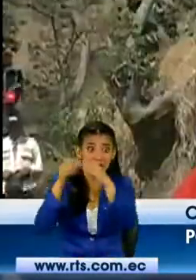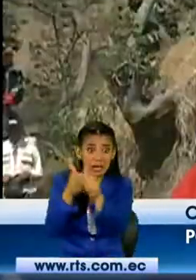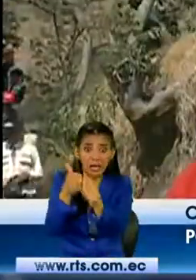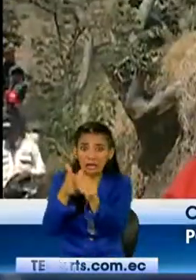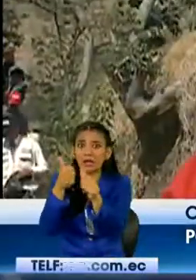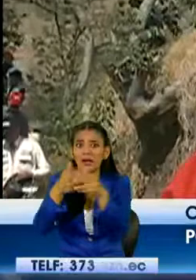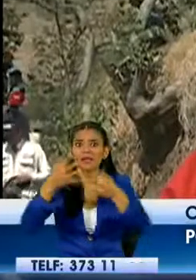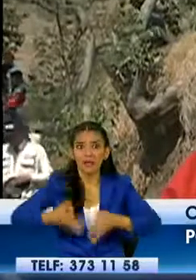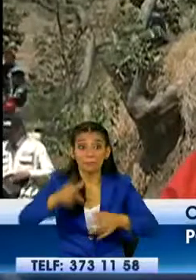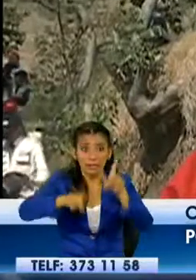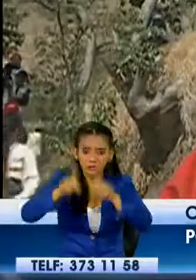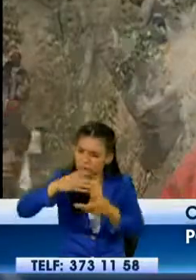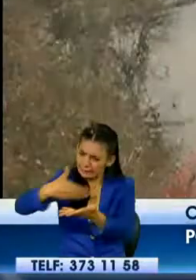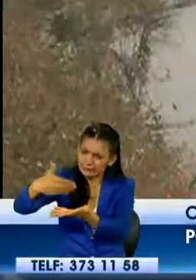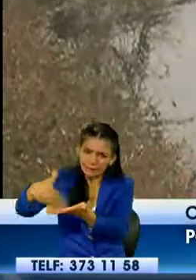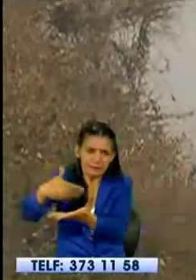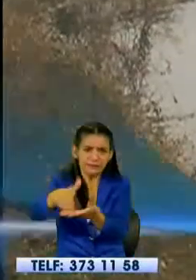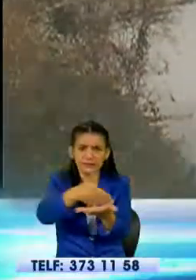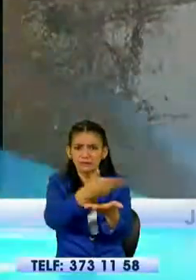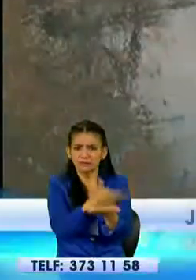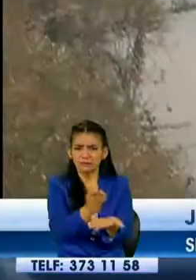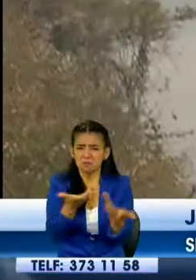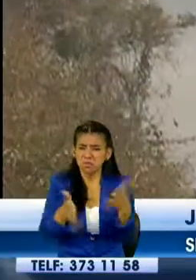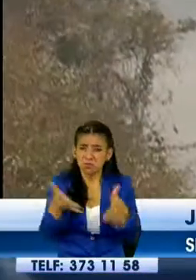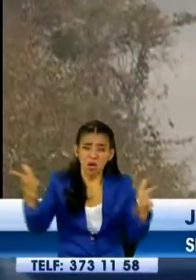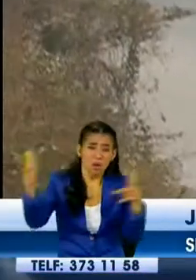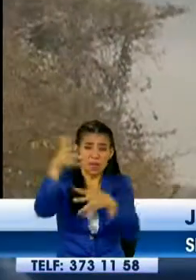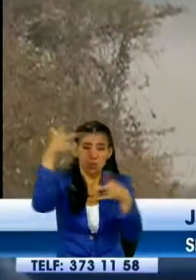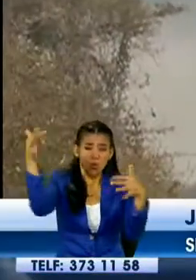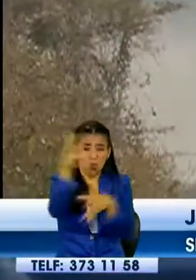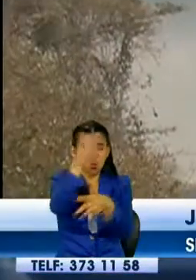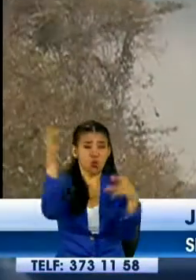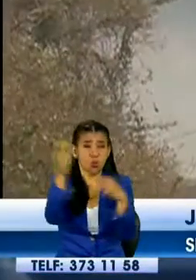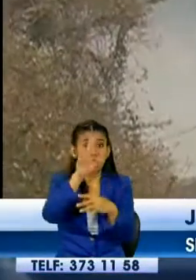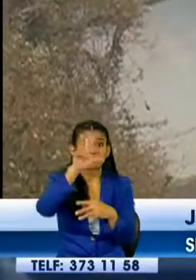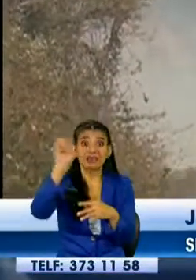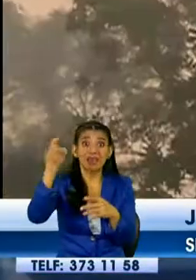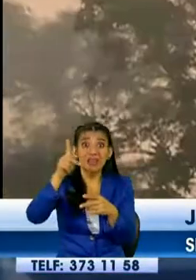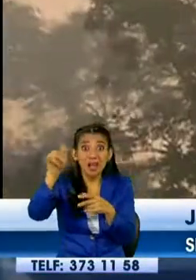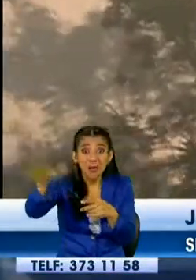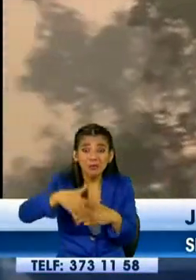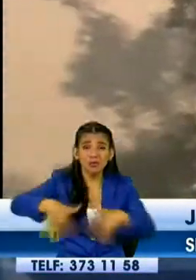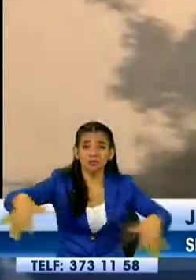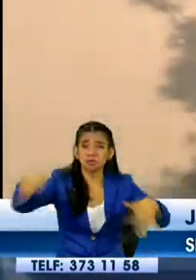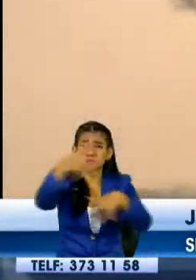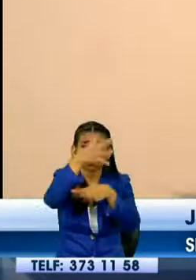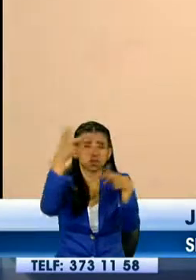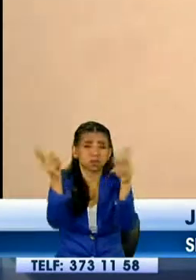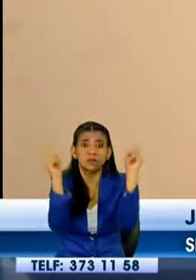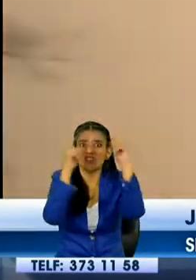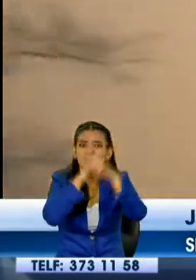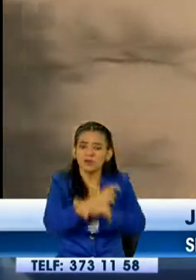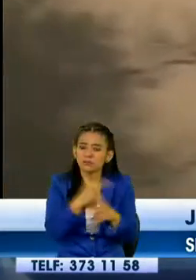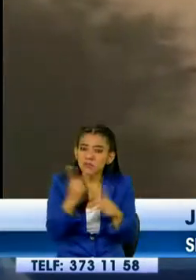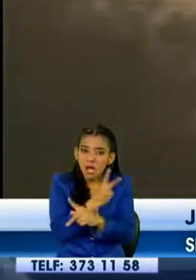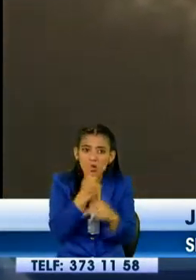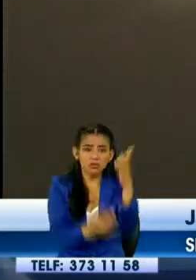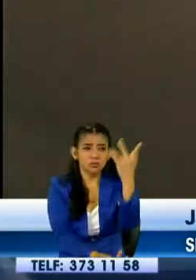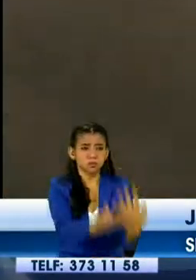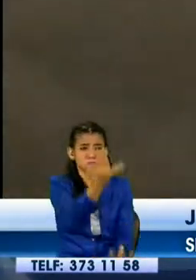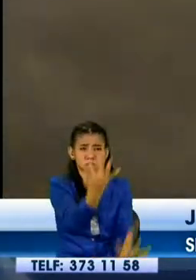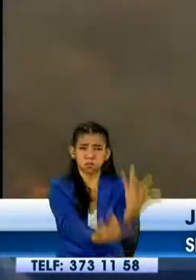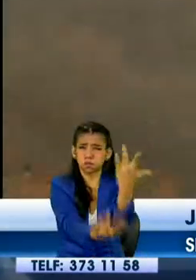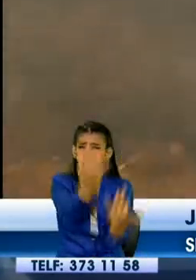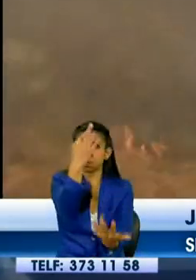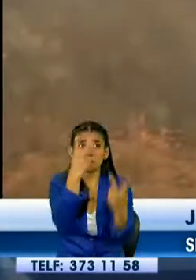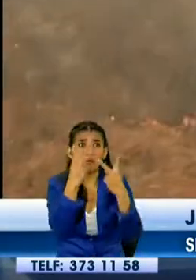difícil, el viento de más de 30 kilómetros por hora nos está complicando el sentido de las llamas. Es muy riesgoso, es muy peligroso. El humo, usted ve la cantidad